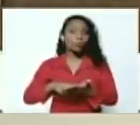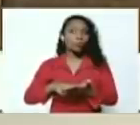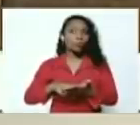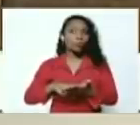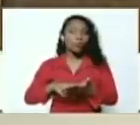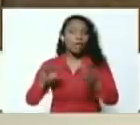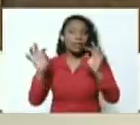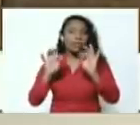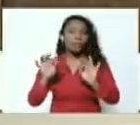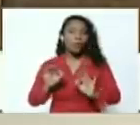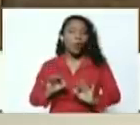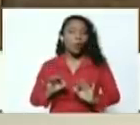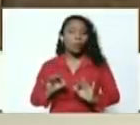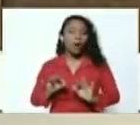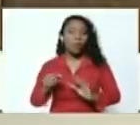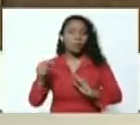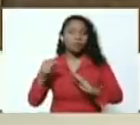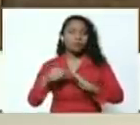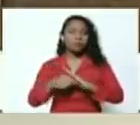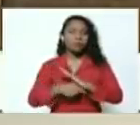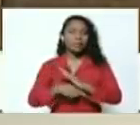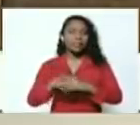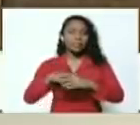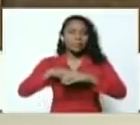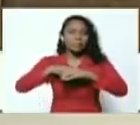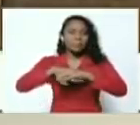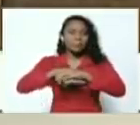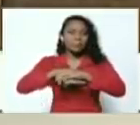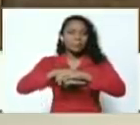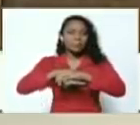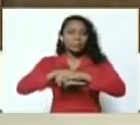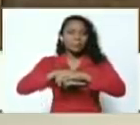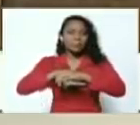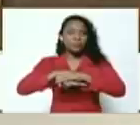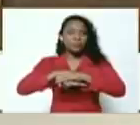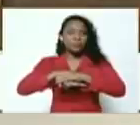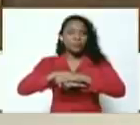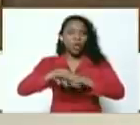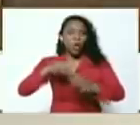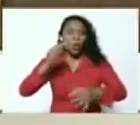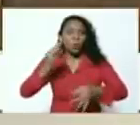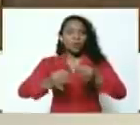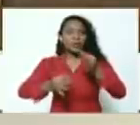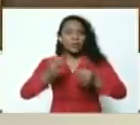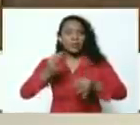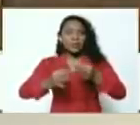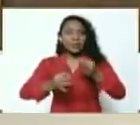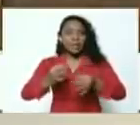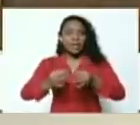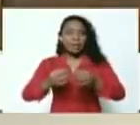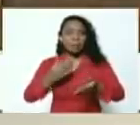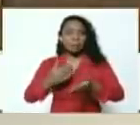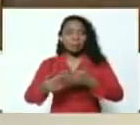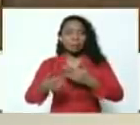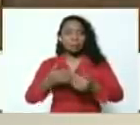de manera profunda, de raíz, con justicia y sin